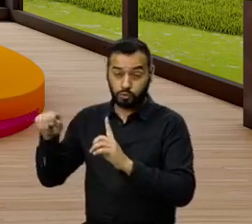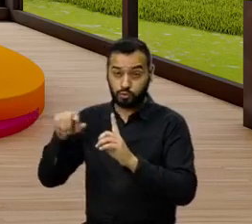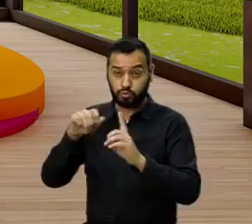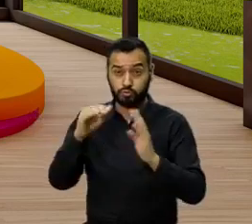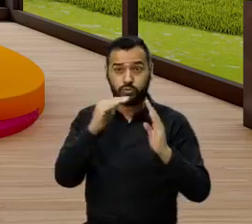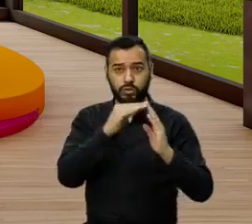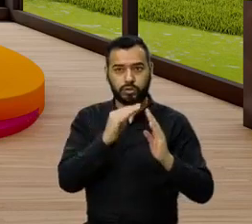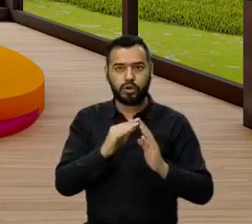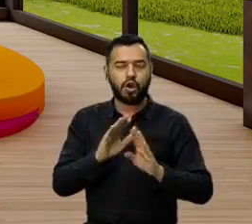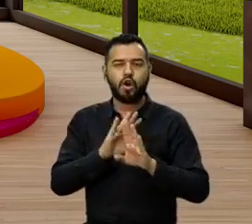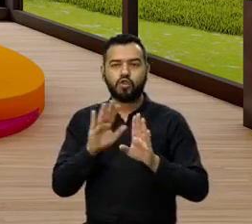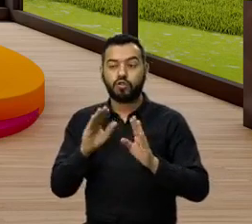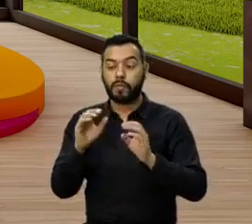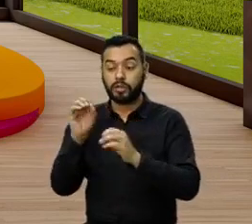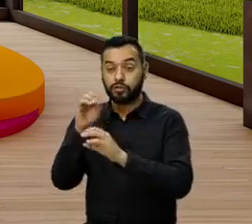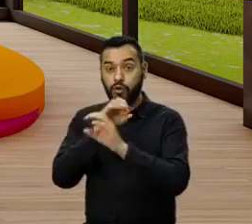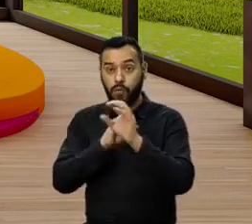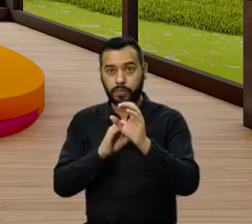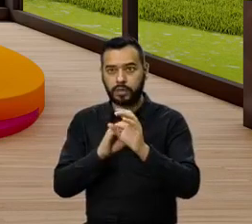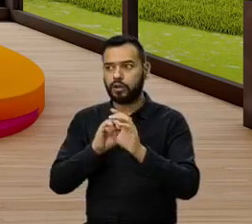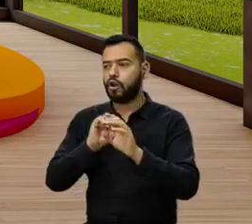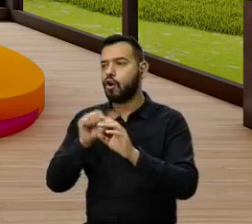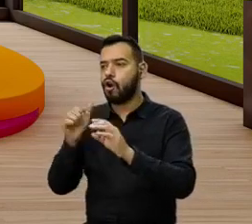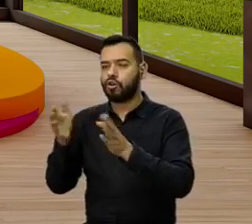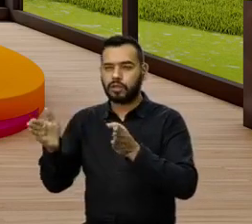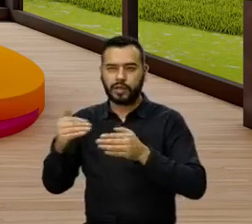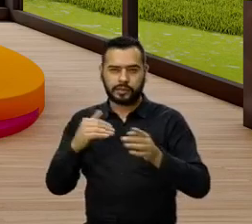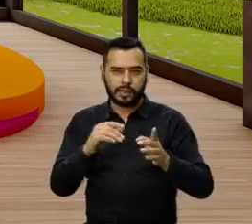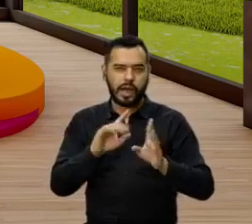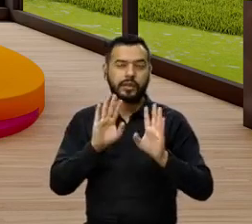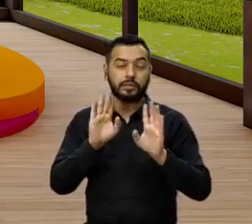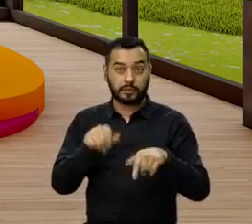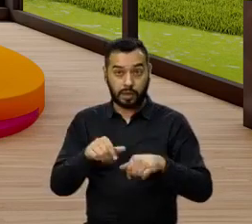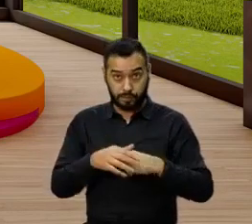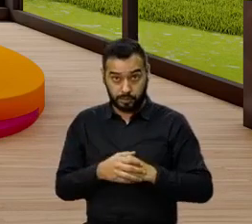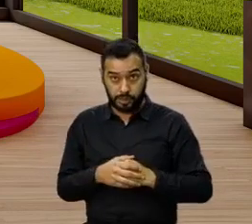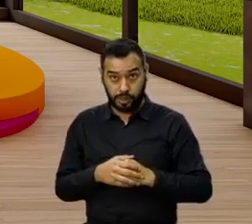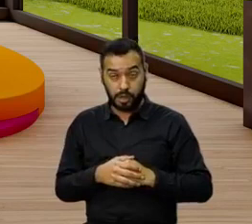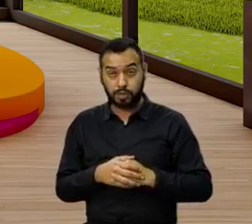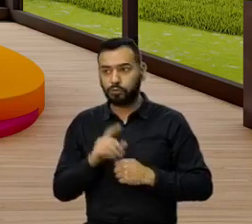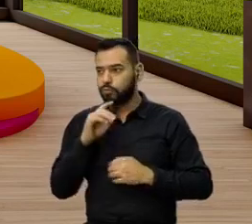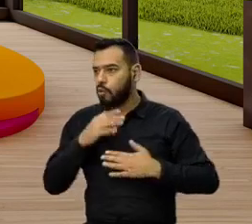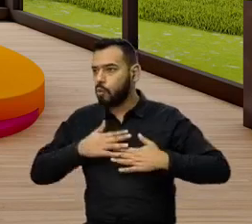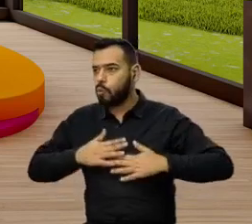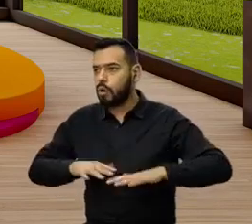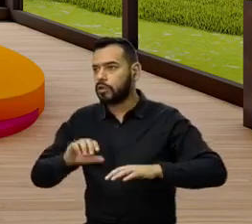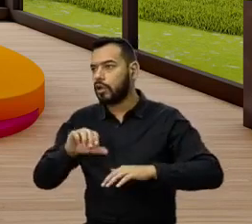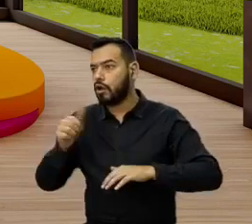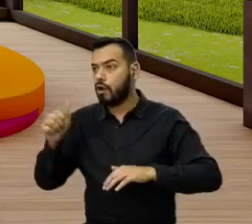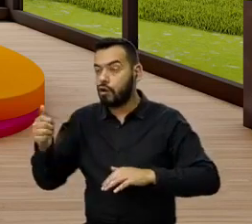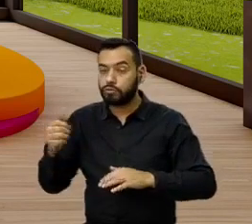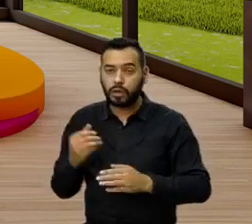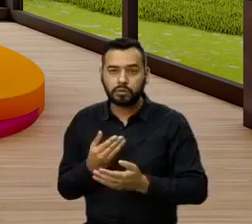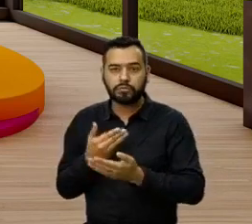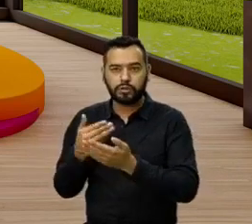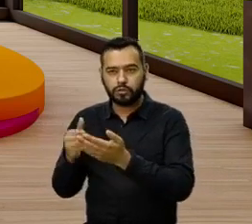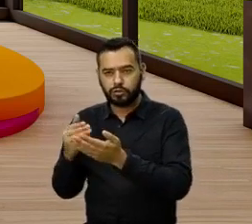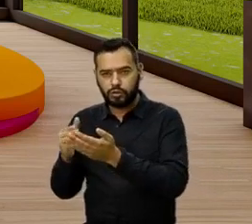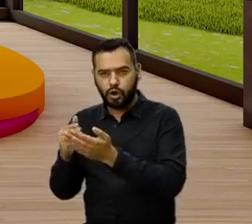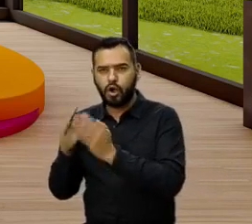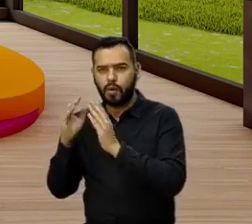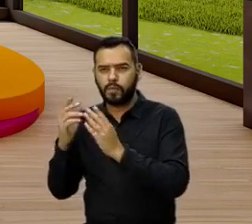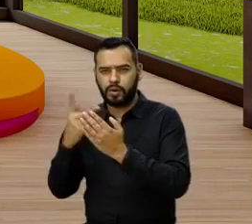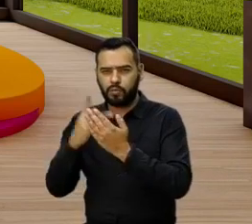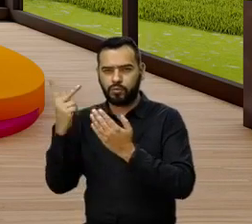vivienda no solamente de compensar sino de otras cajas de compensación ustedes pueden llegar de cualquier otra caja y hacer parte de la familia cedro